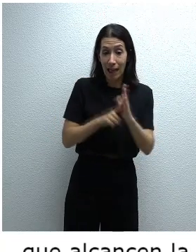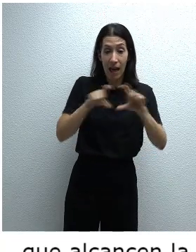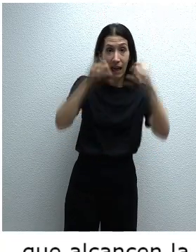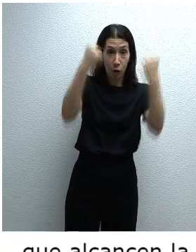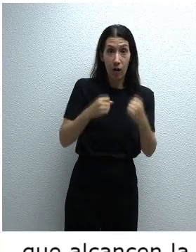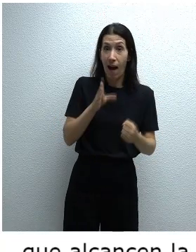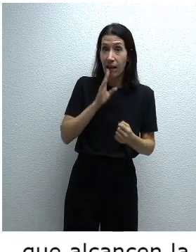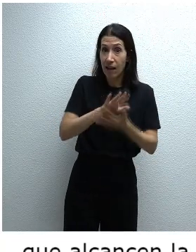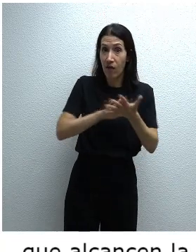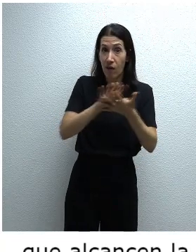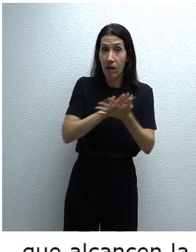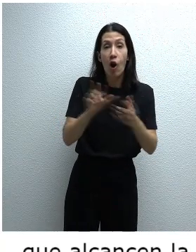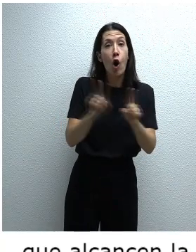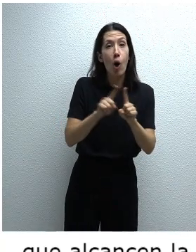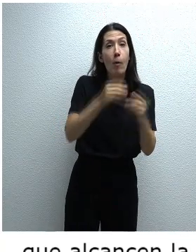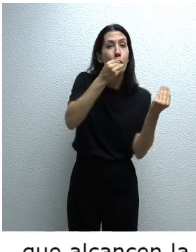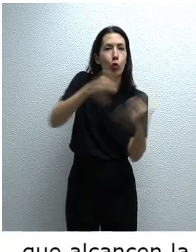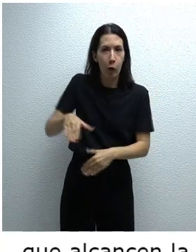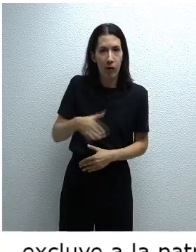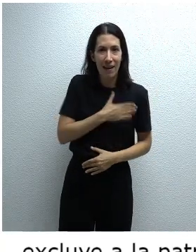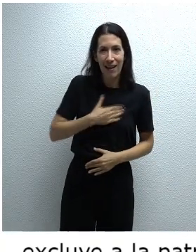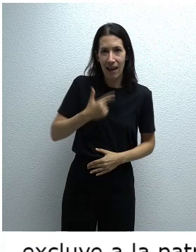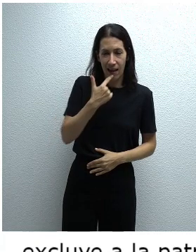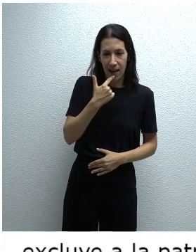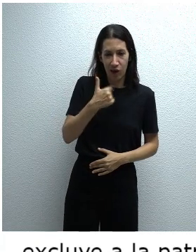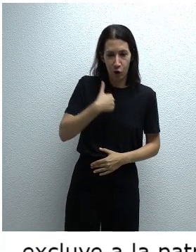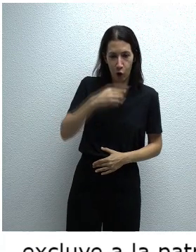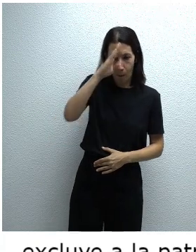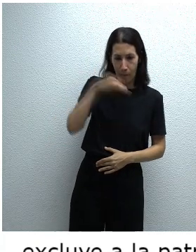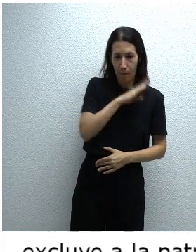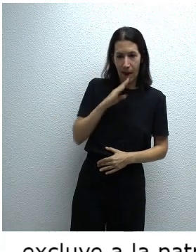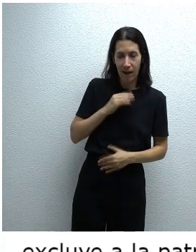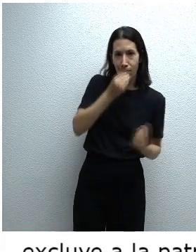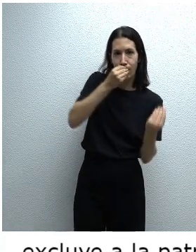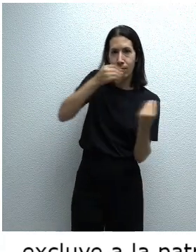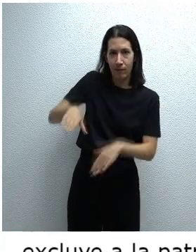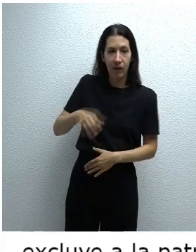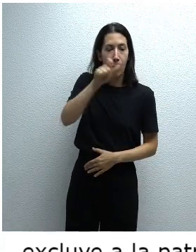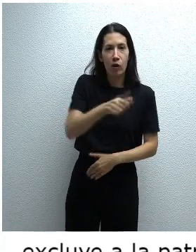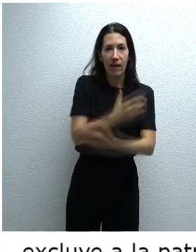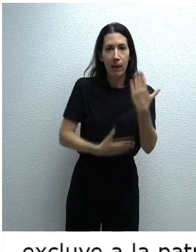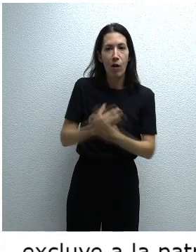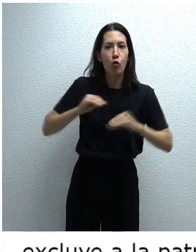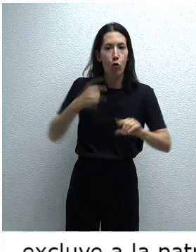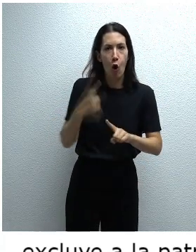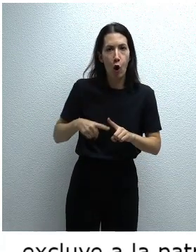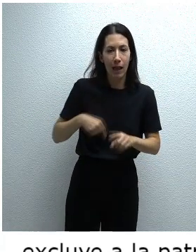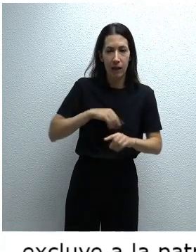nos referimos como de sustitución o que vienen a suplir a la persona con discapacidad en su